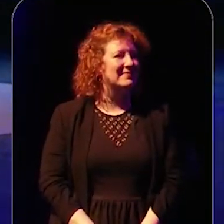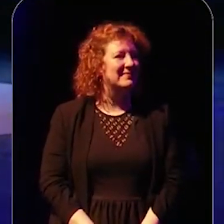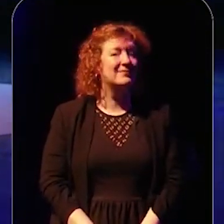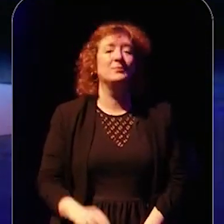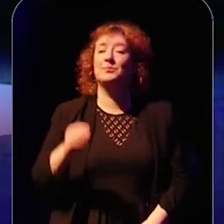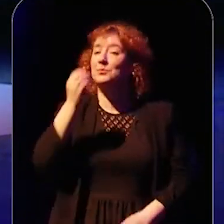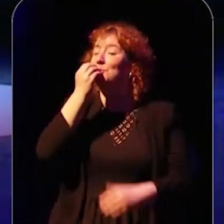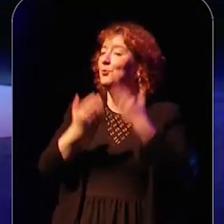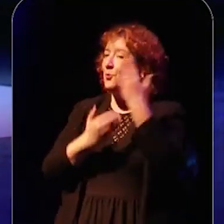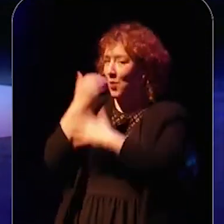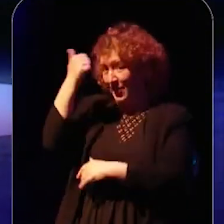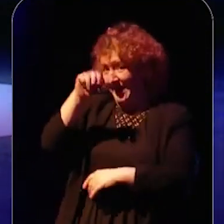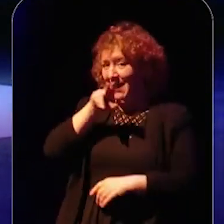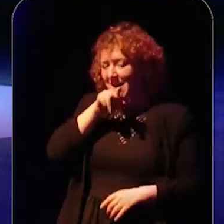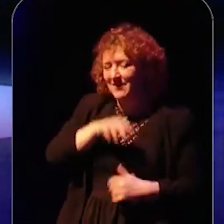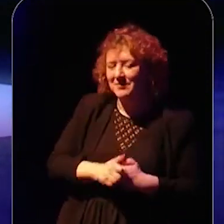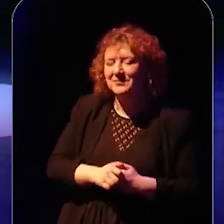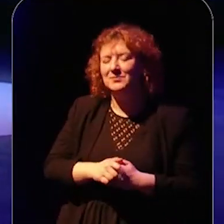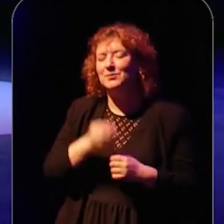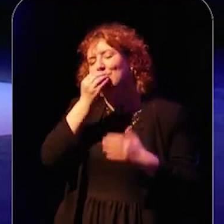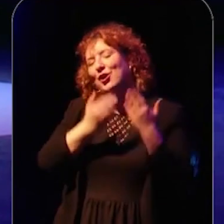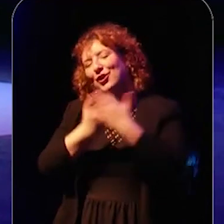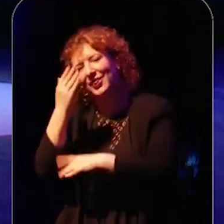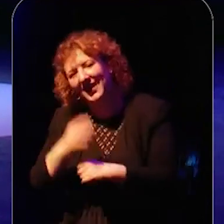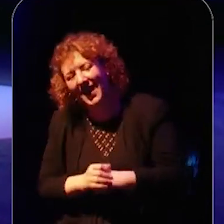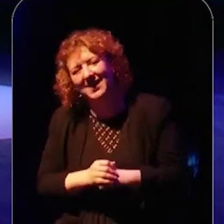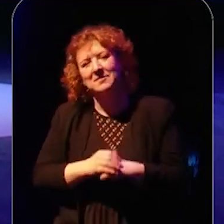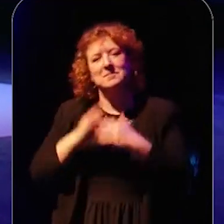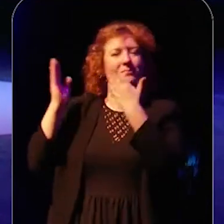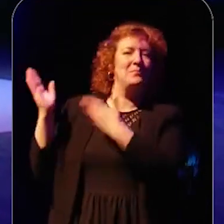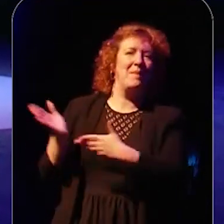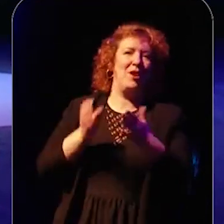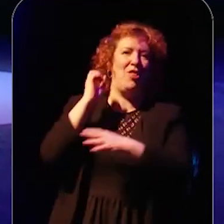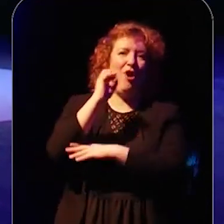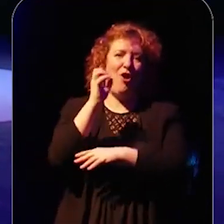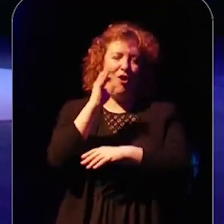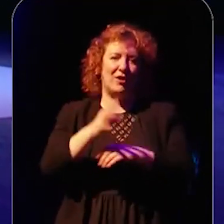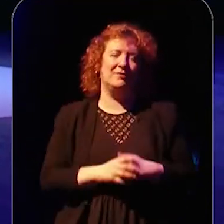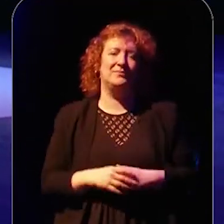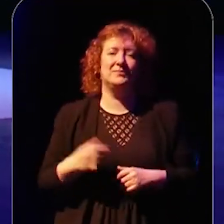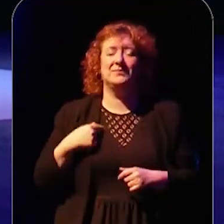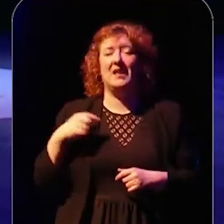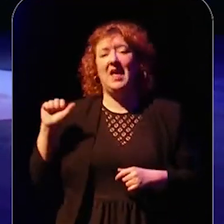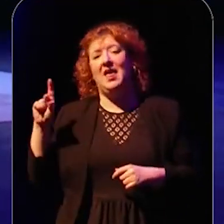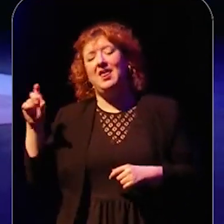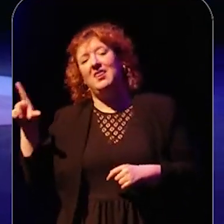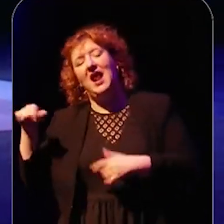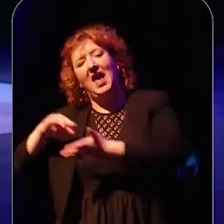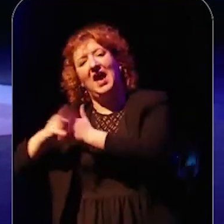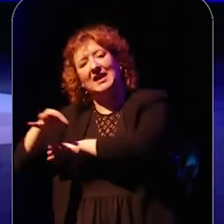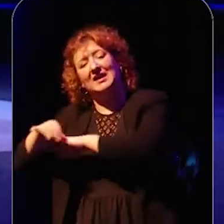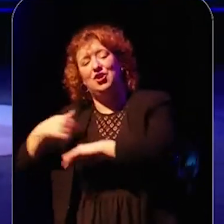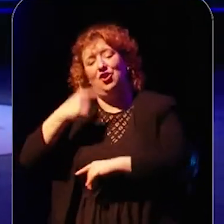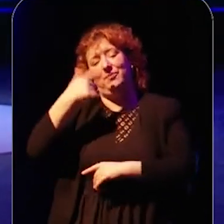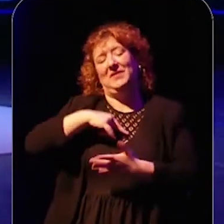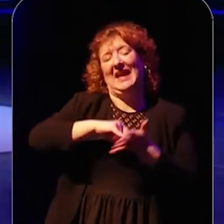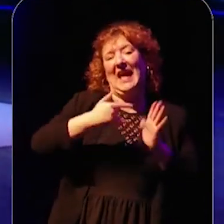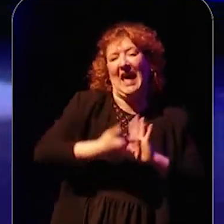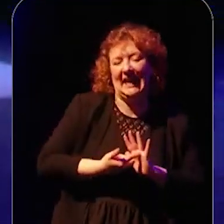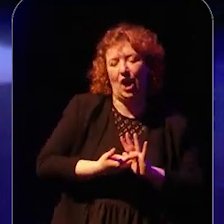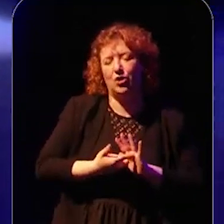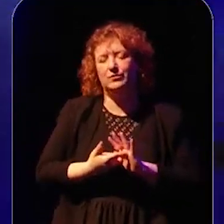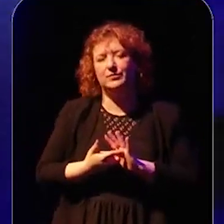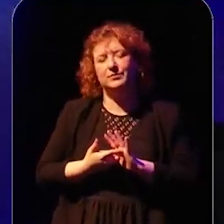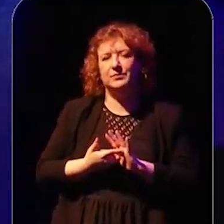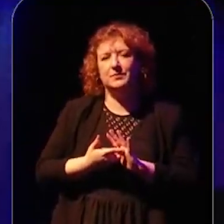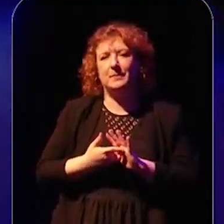Pues buenos días a todo el mundo. Bienvenidos a estas jornadas. Somos Adela, arquitecta, y Manuel, ingeniero, y os vamos a contar